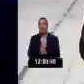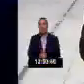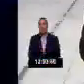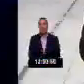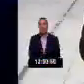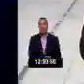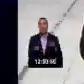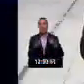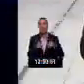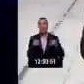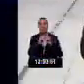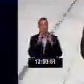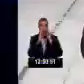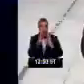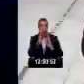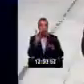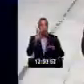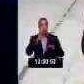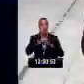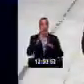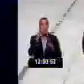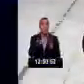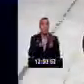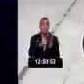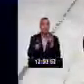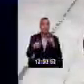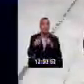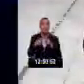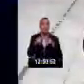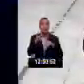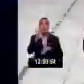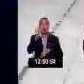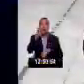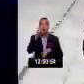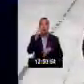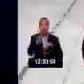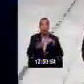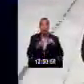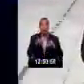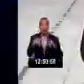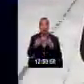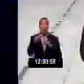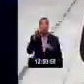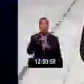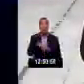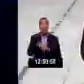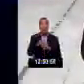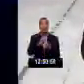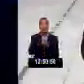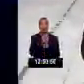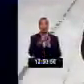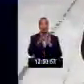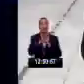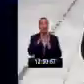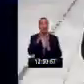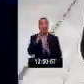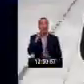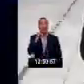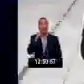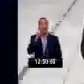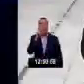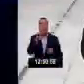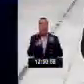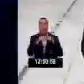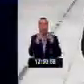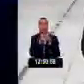año. Además, hay expectativa también por lo que sucederá entonces a las 17:30 de hoy con la votación de las reformas al